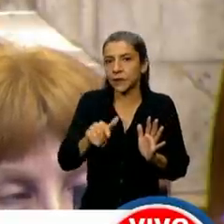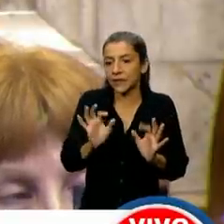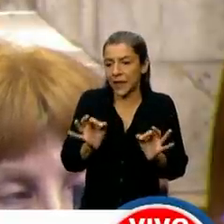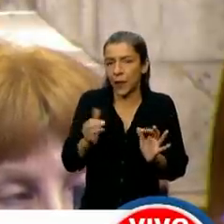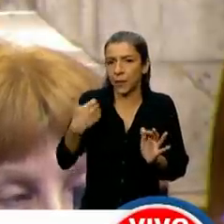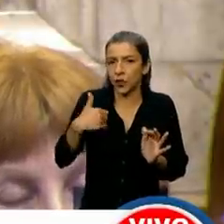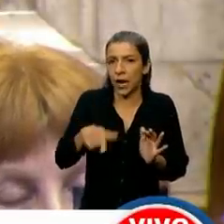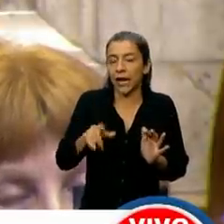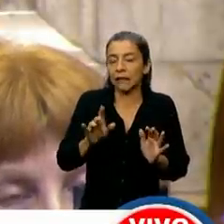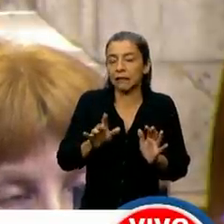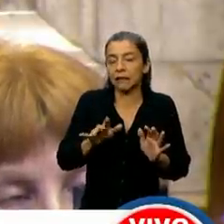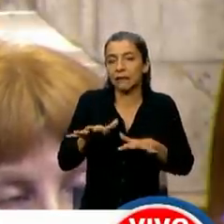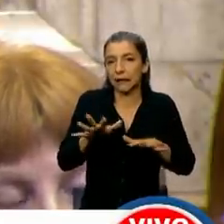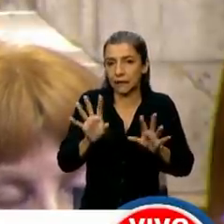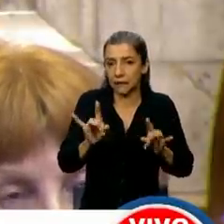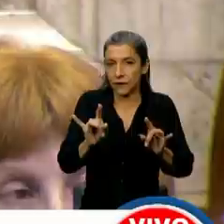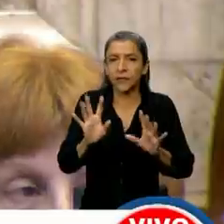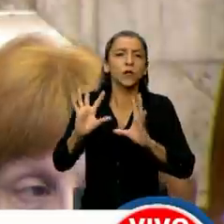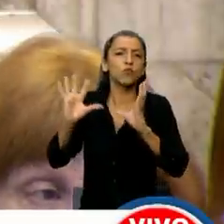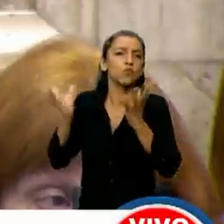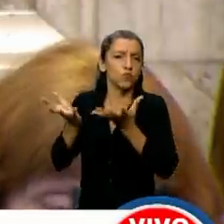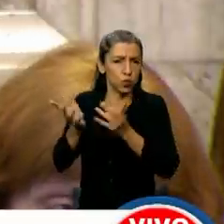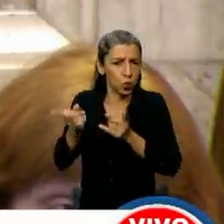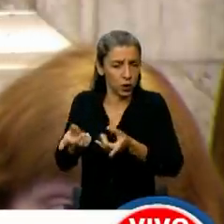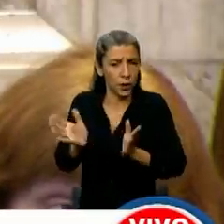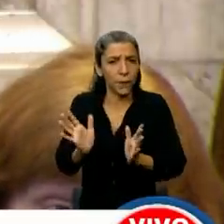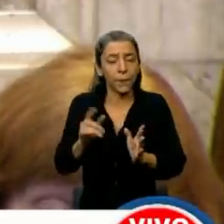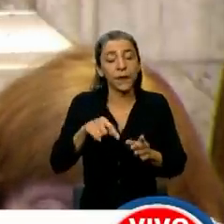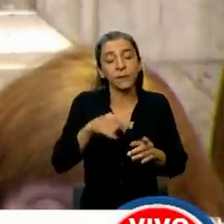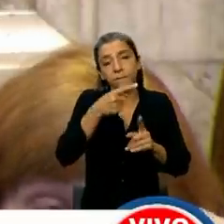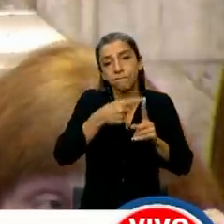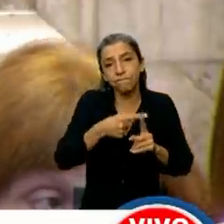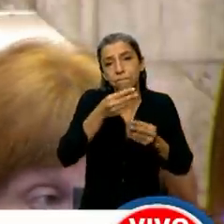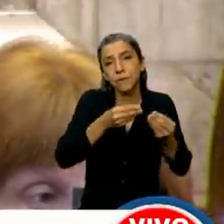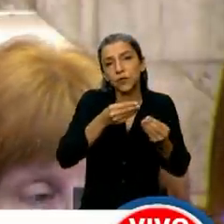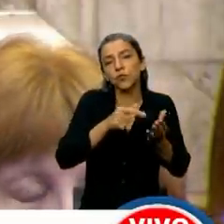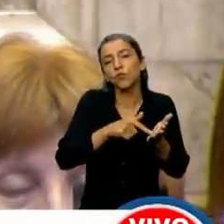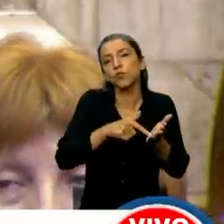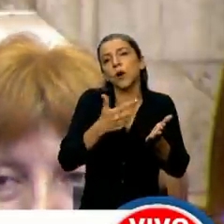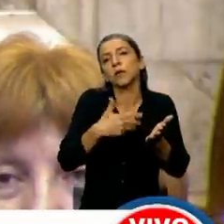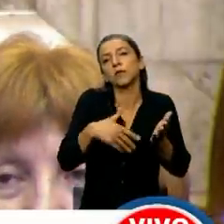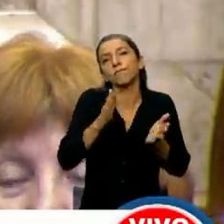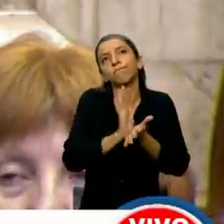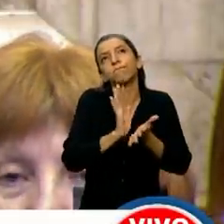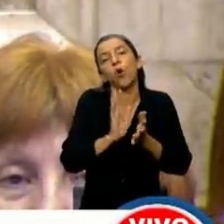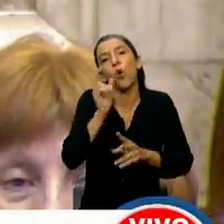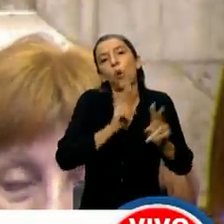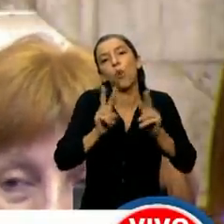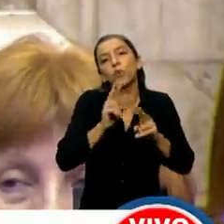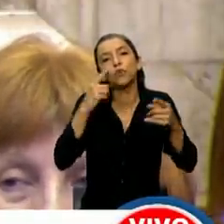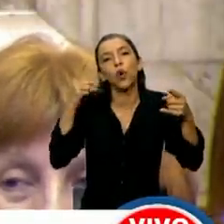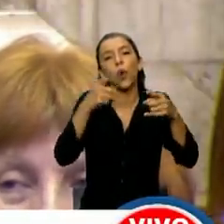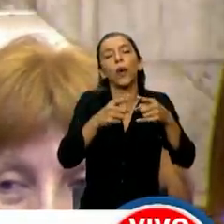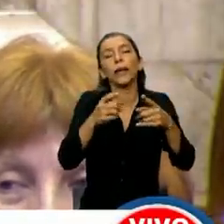país y en el mundo pero que es un presupuesto que viene a expresarse con los deseos de poder mejorar en las